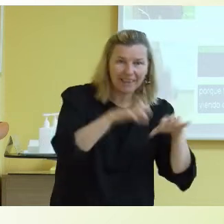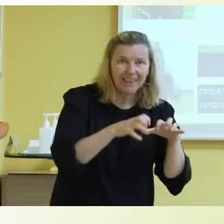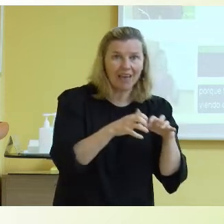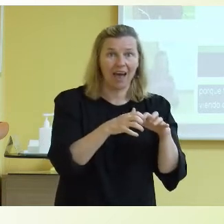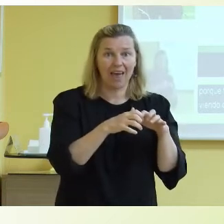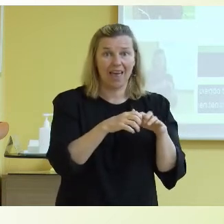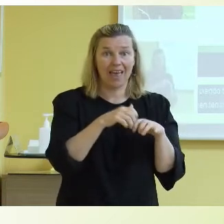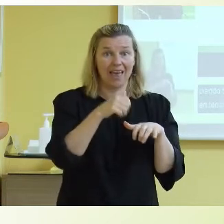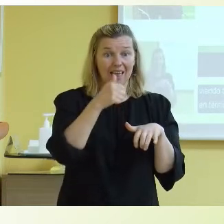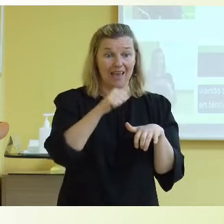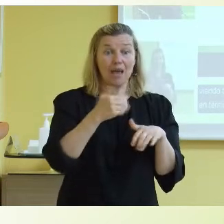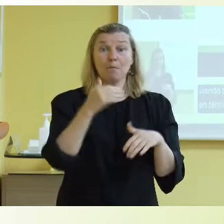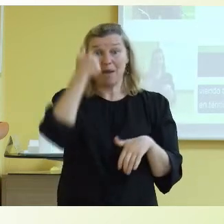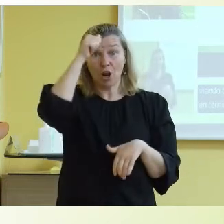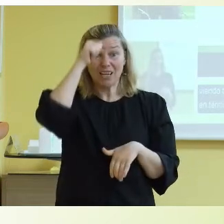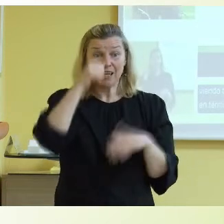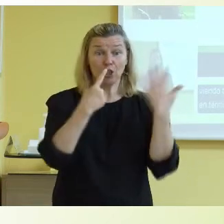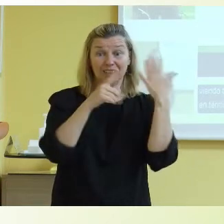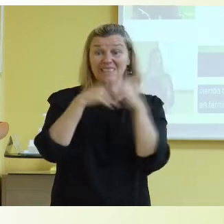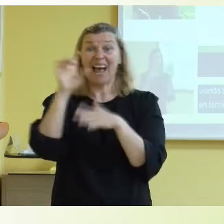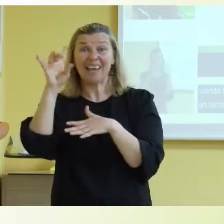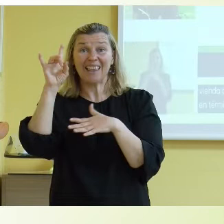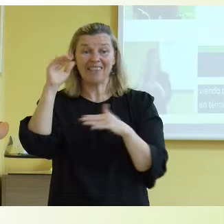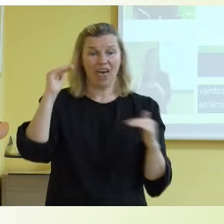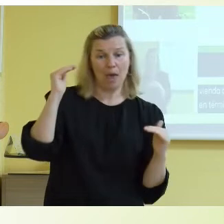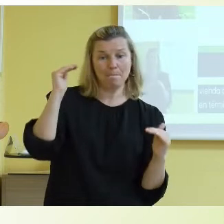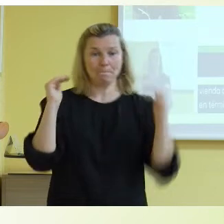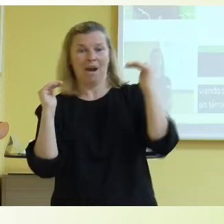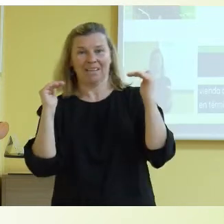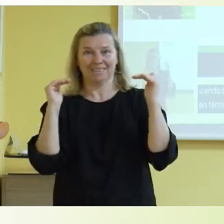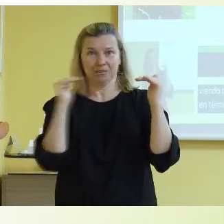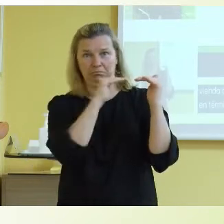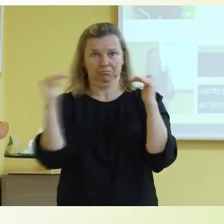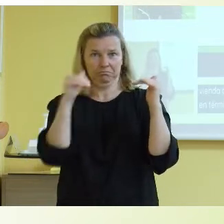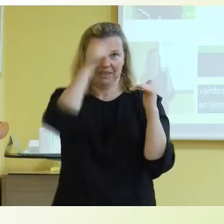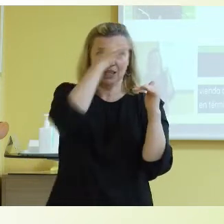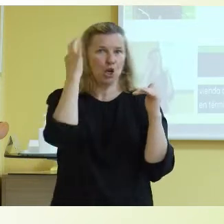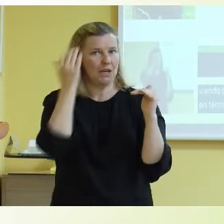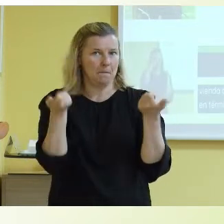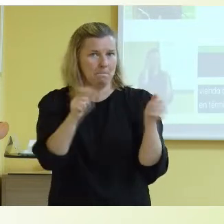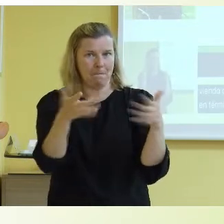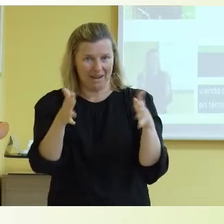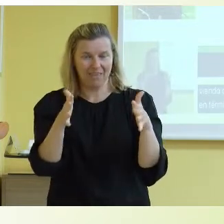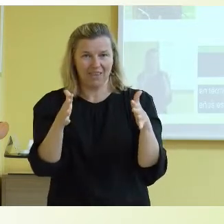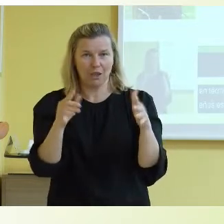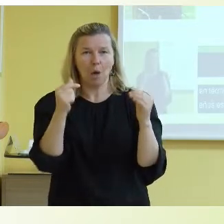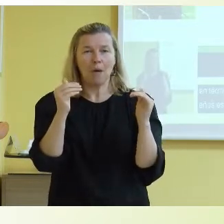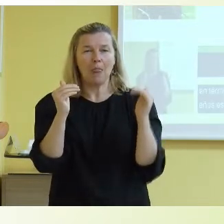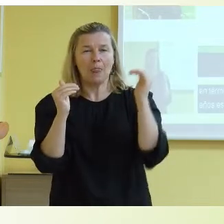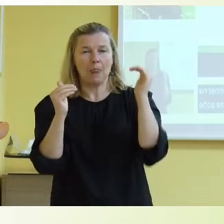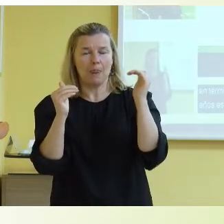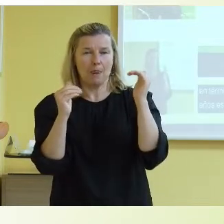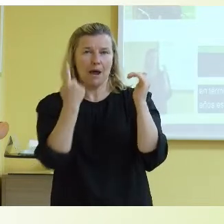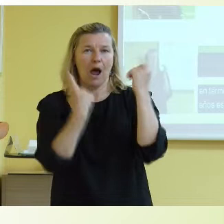los niños de 6 a 15 años esas cosas se compensan entre géneros, pero básicamente se mantienen un poquito elevadas en